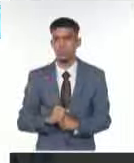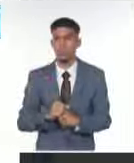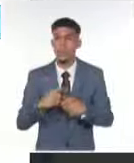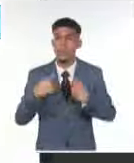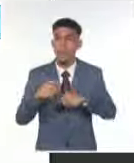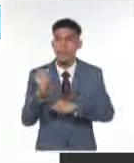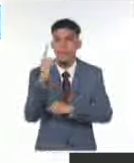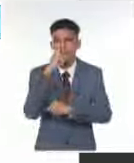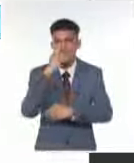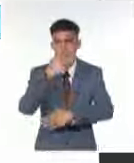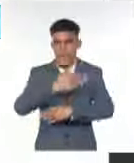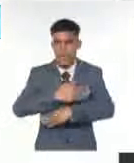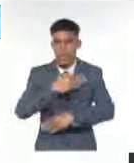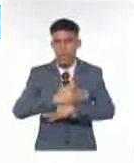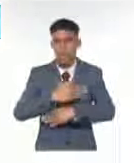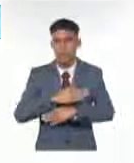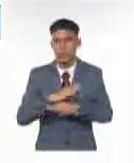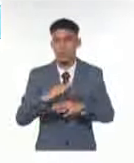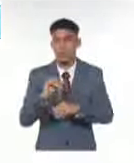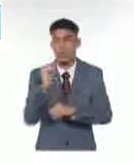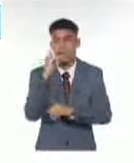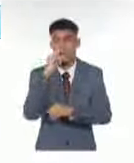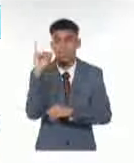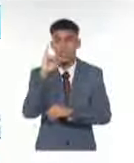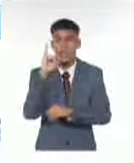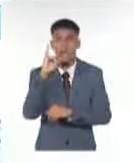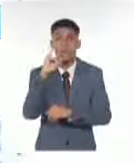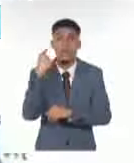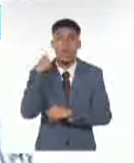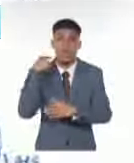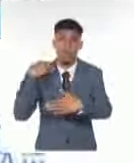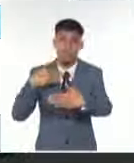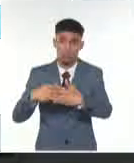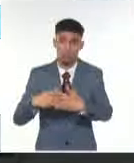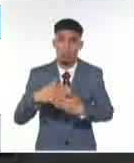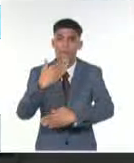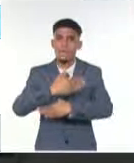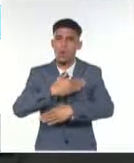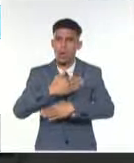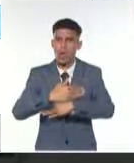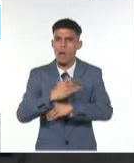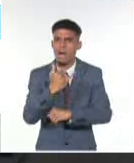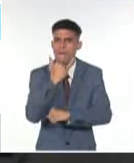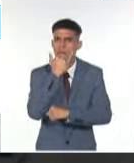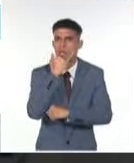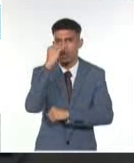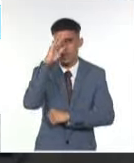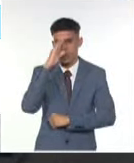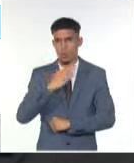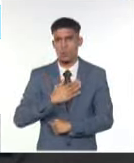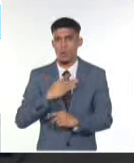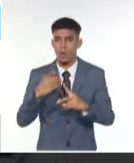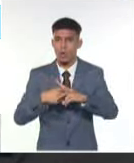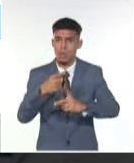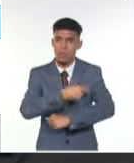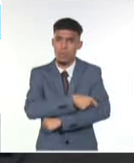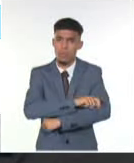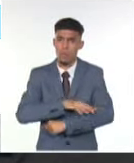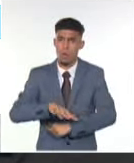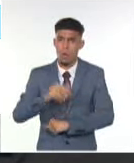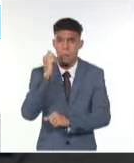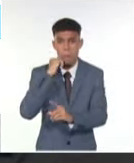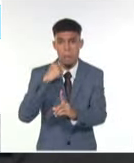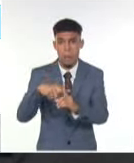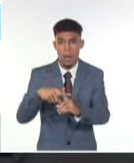de inmediato al cerco vigente por más de 6 décadas y enfatiza en los daños que causa al bienestar del pueblo cubano. Además,